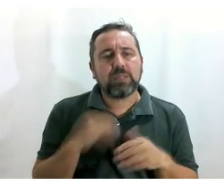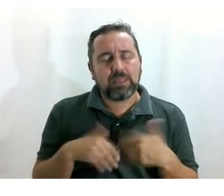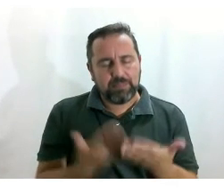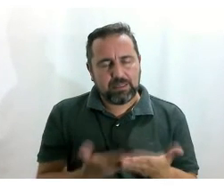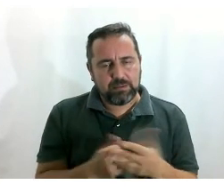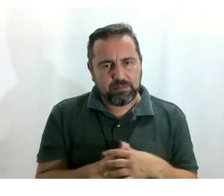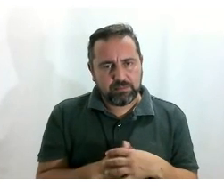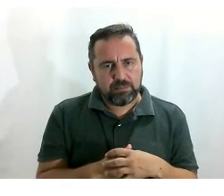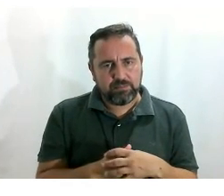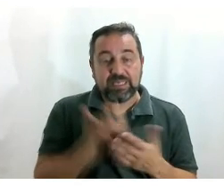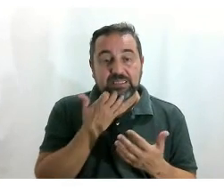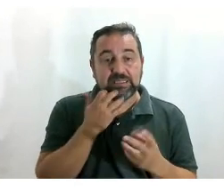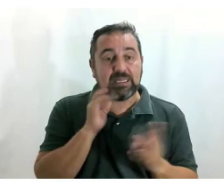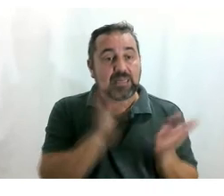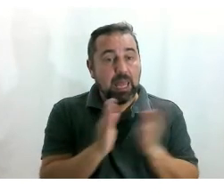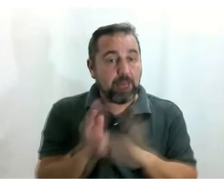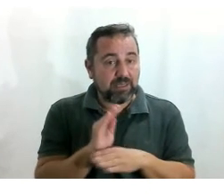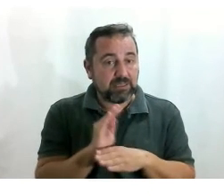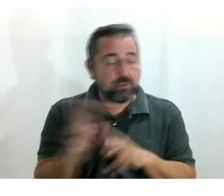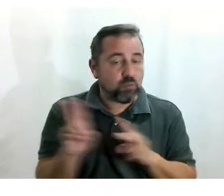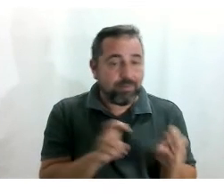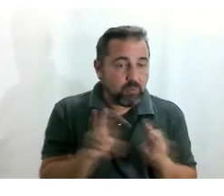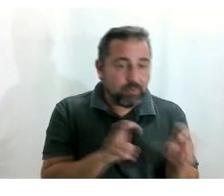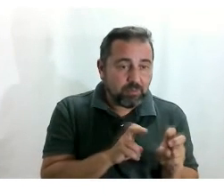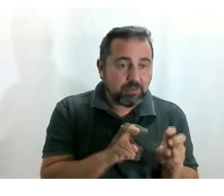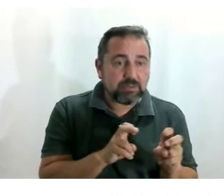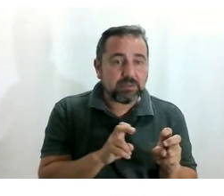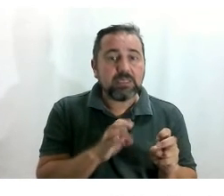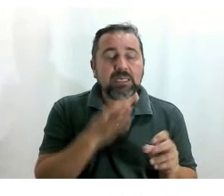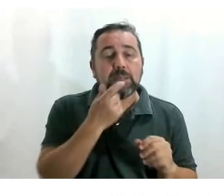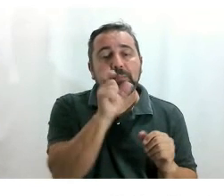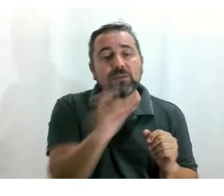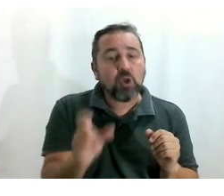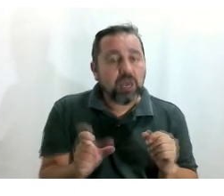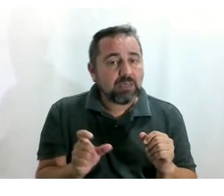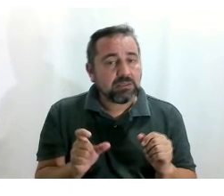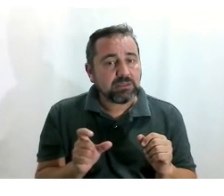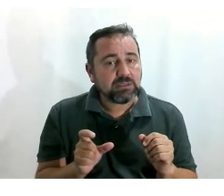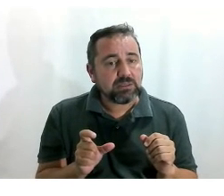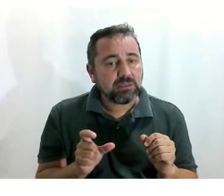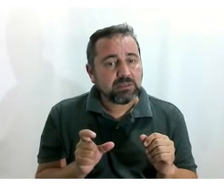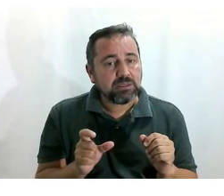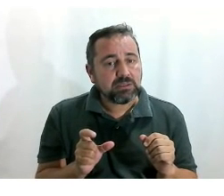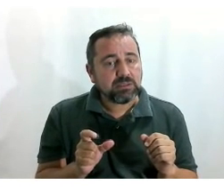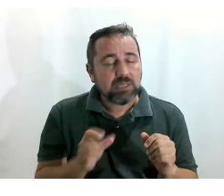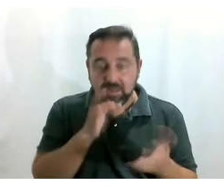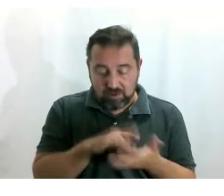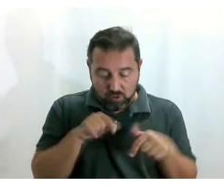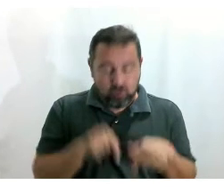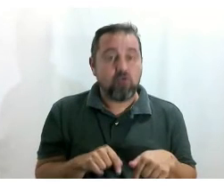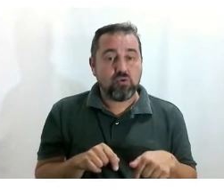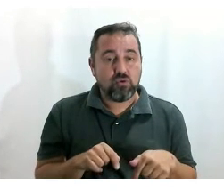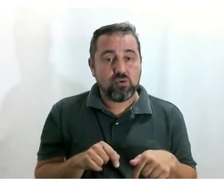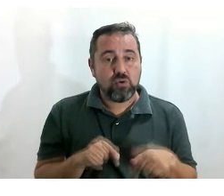si las nuevas terapias serán de aplicación a personas que a día de hoy